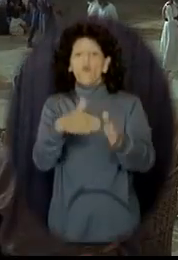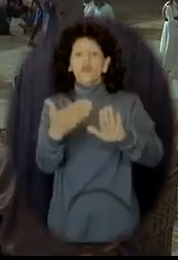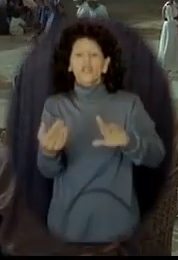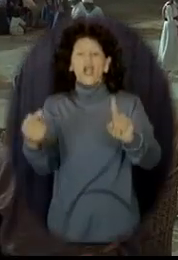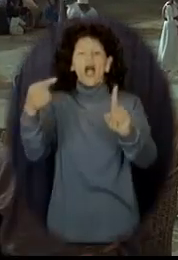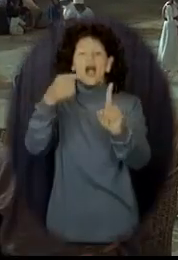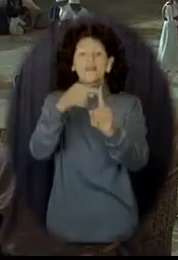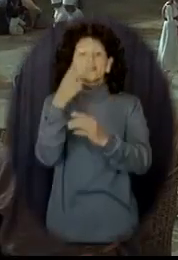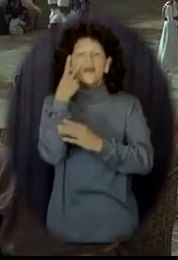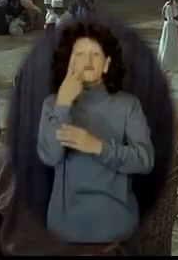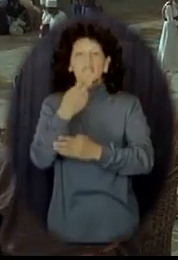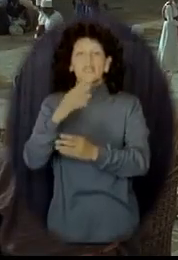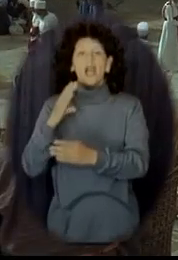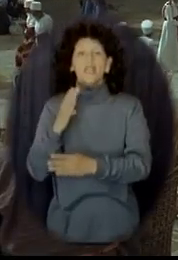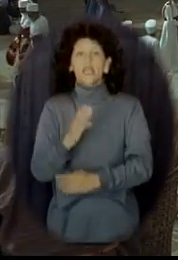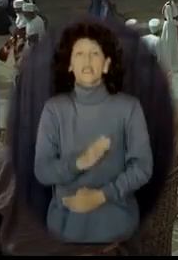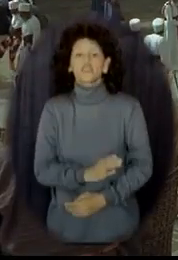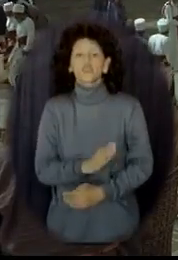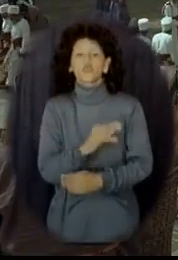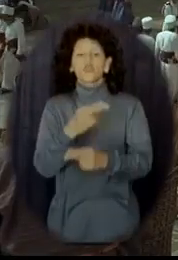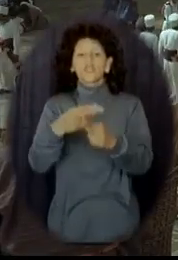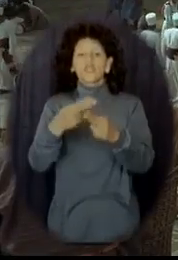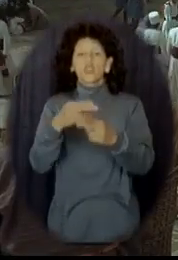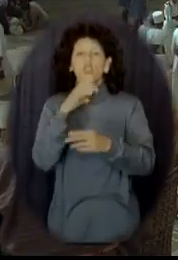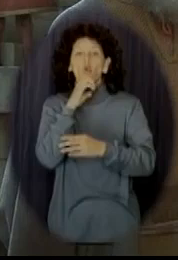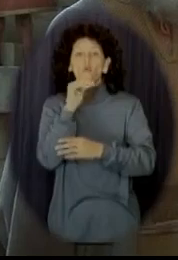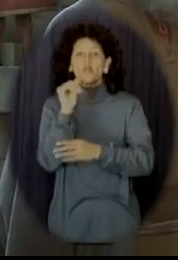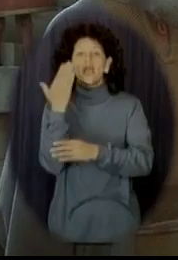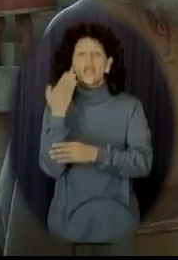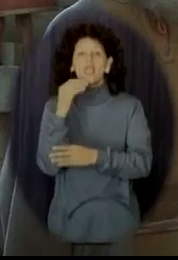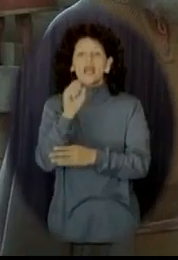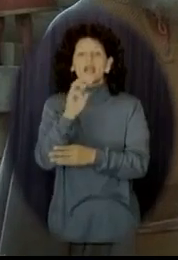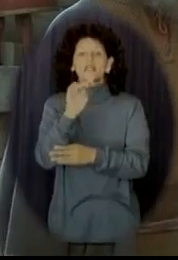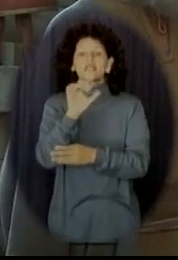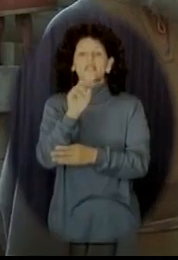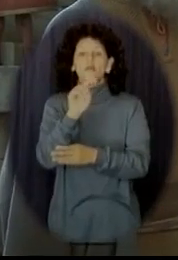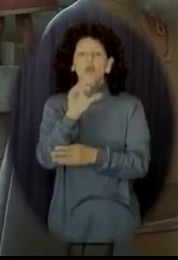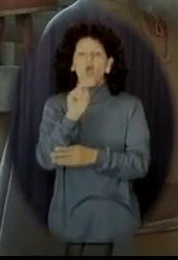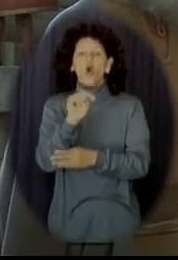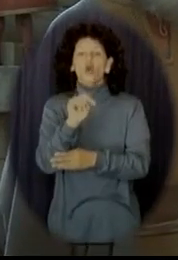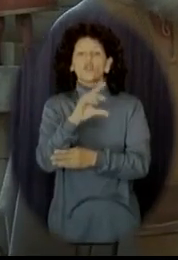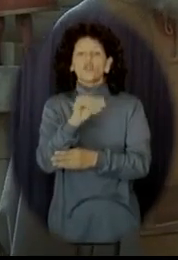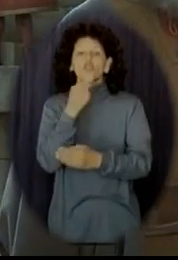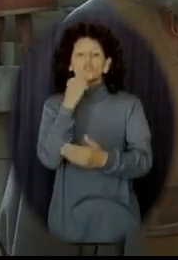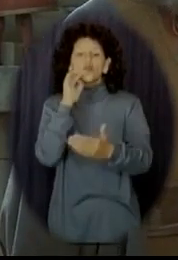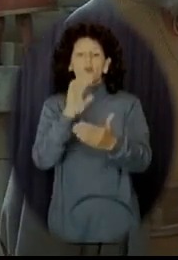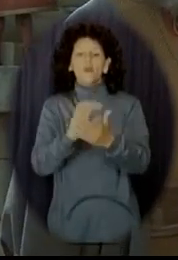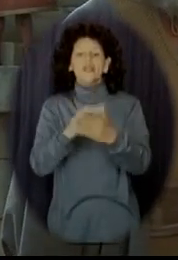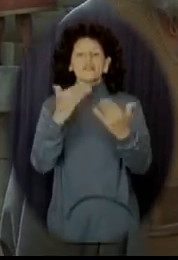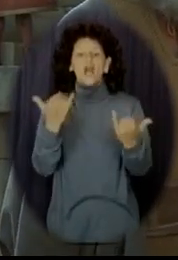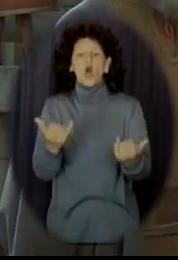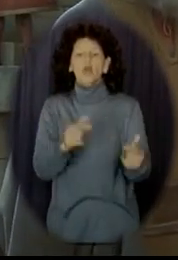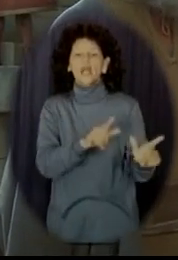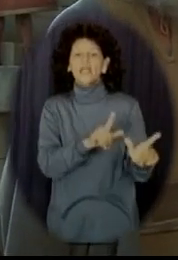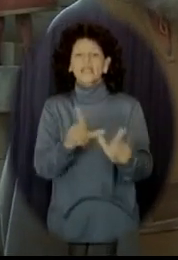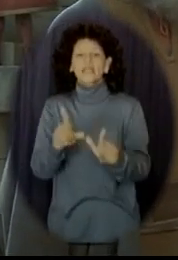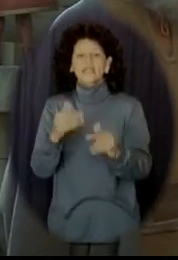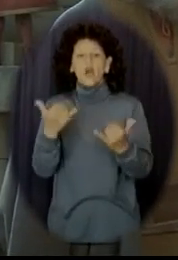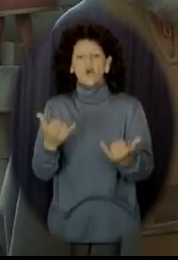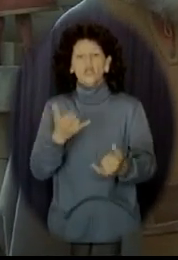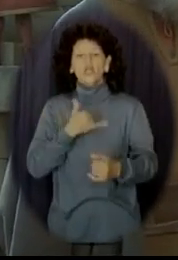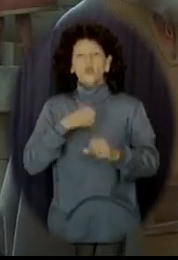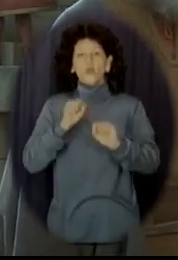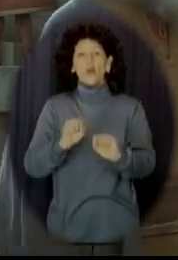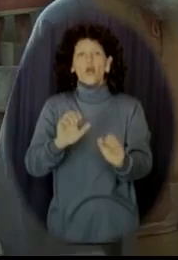moriría sin haber visto al Cristo. Su nombre era Simeón. Señor, tu promesa está cumplida. Ahora despide a tu siervo